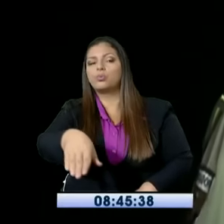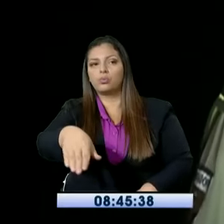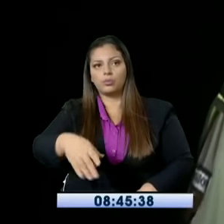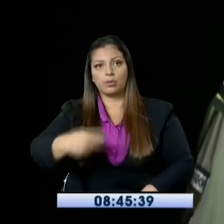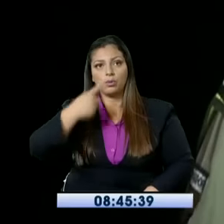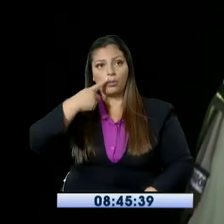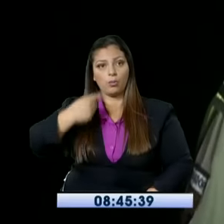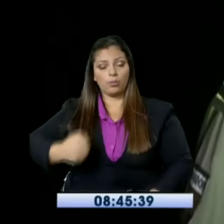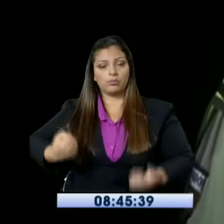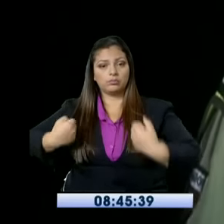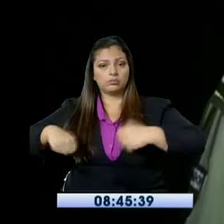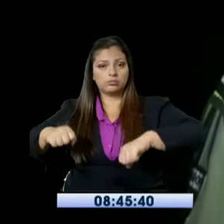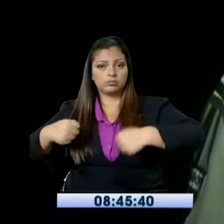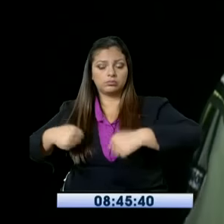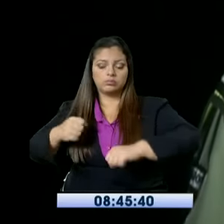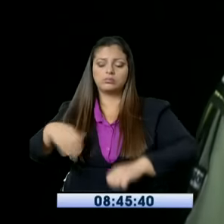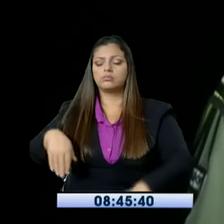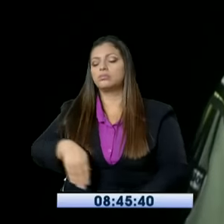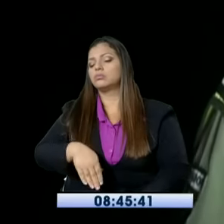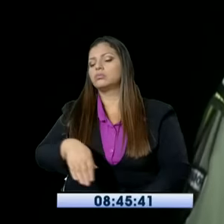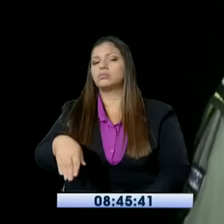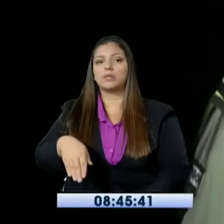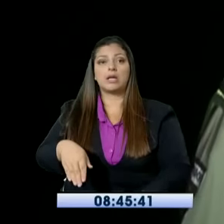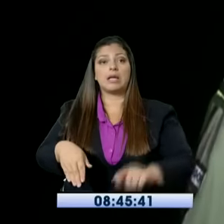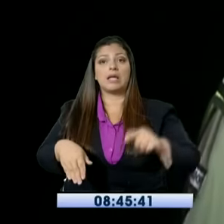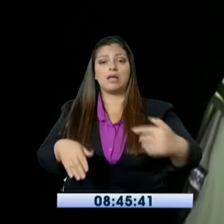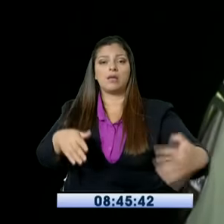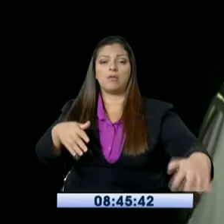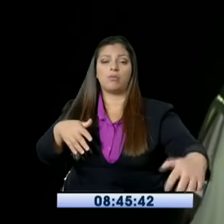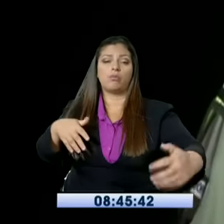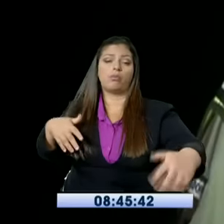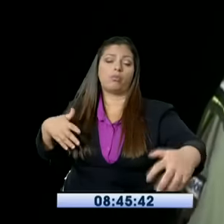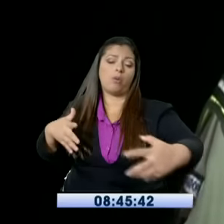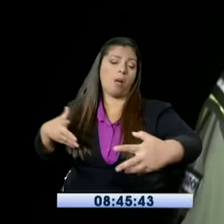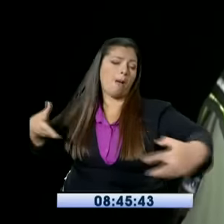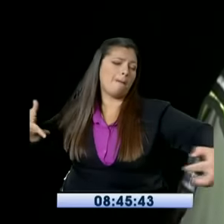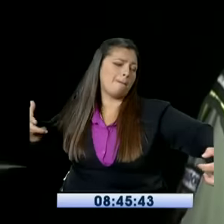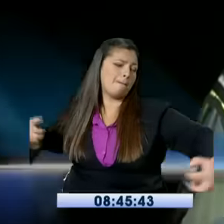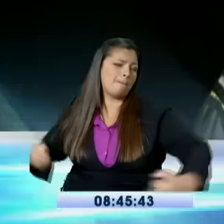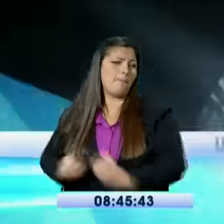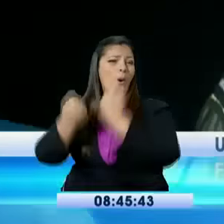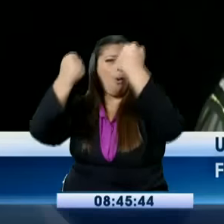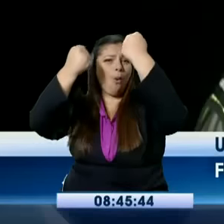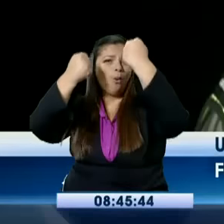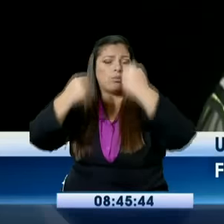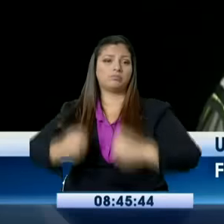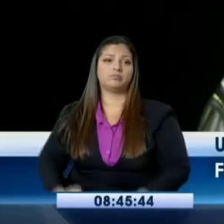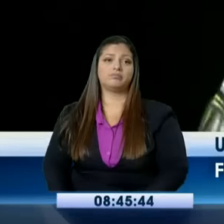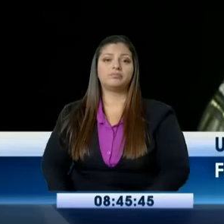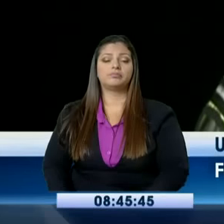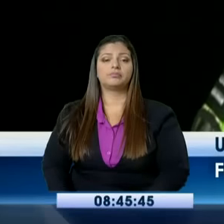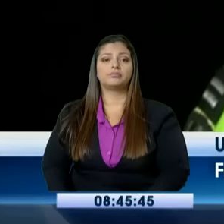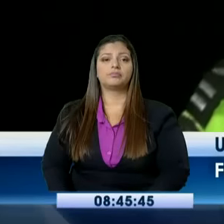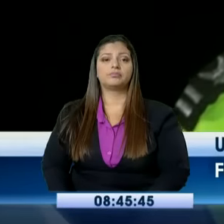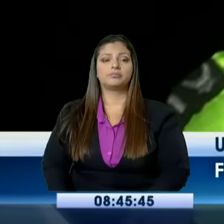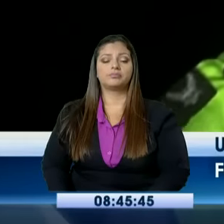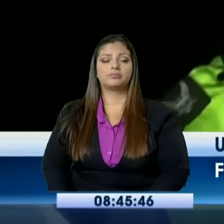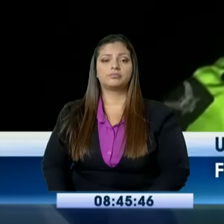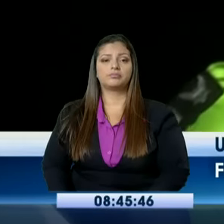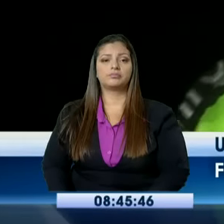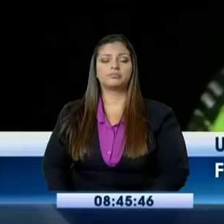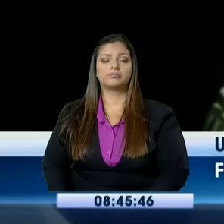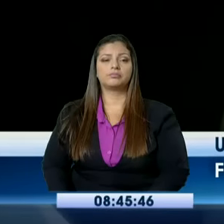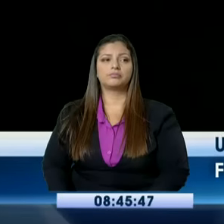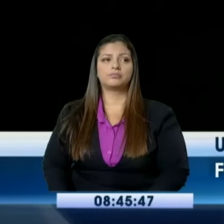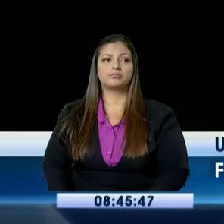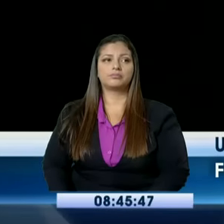choque frontal, el mismo que... Posiblemente es por altas velocidades que toman los conductores. ¿Entre qué